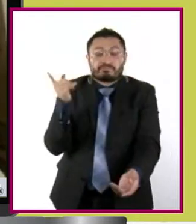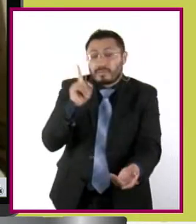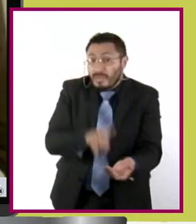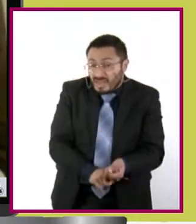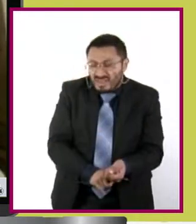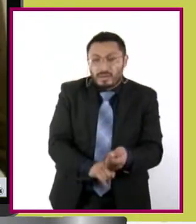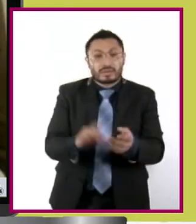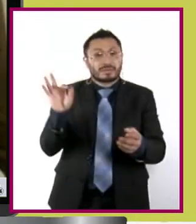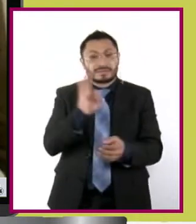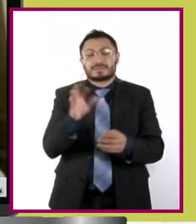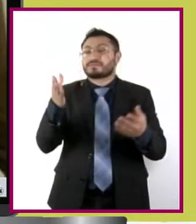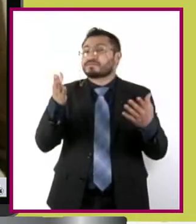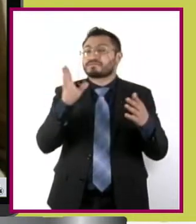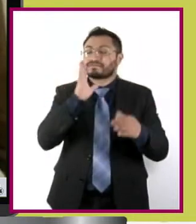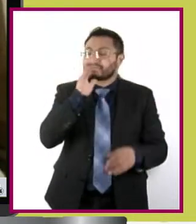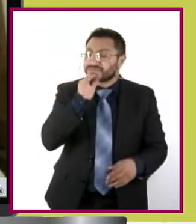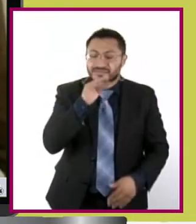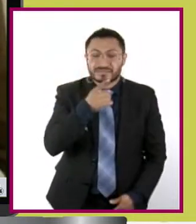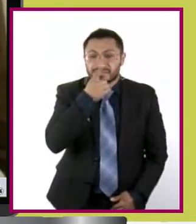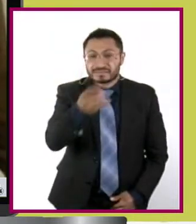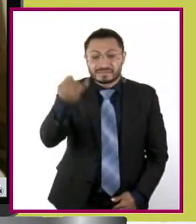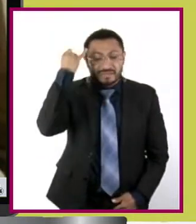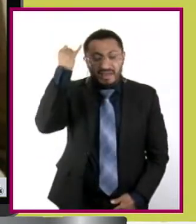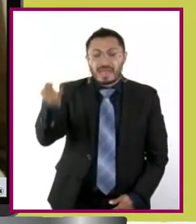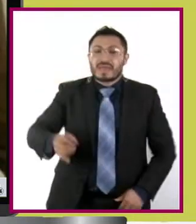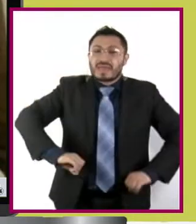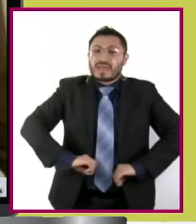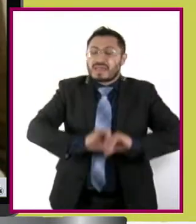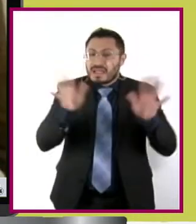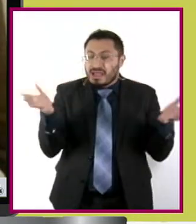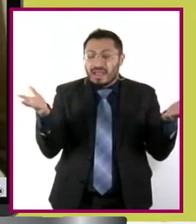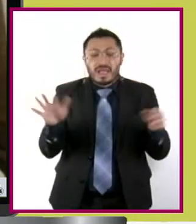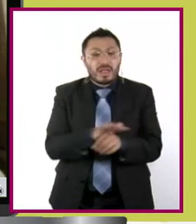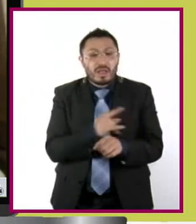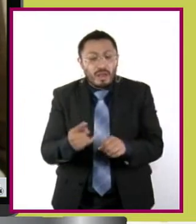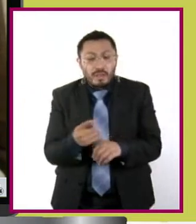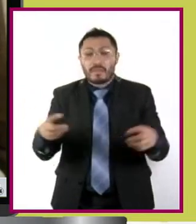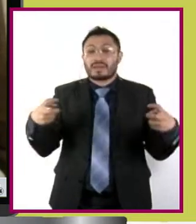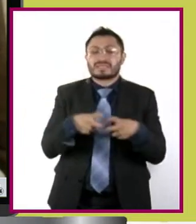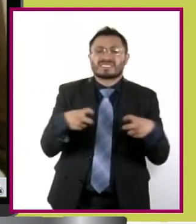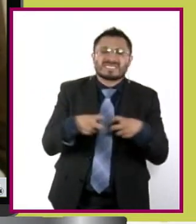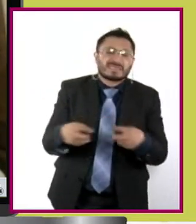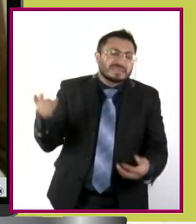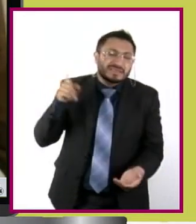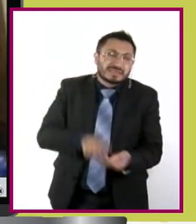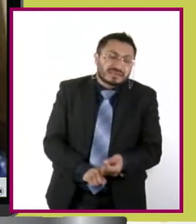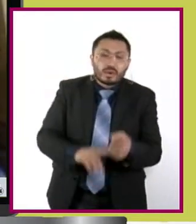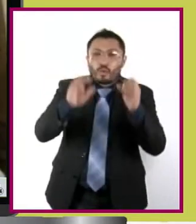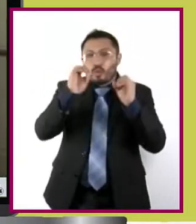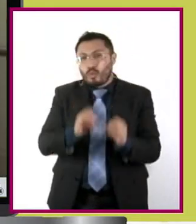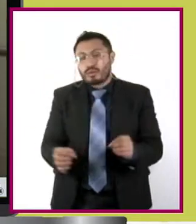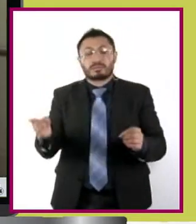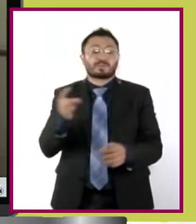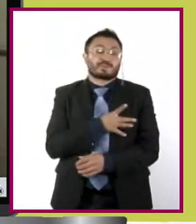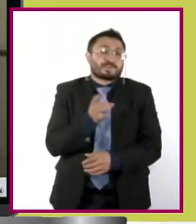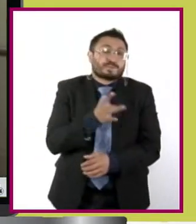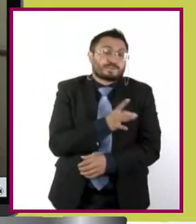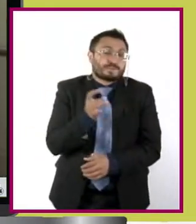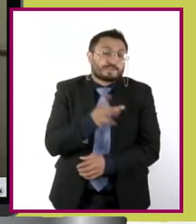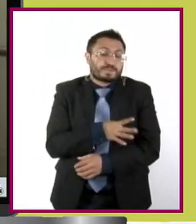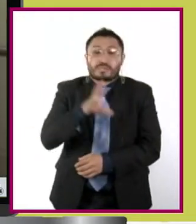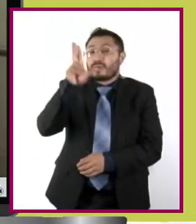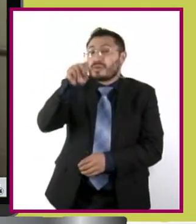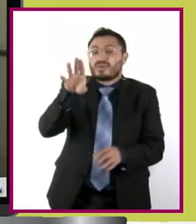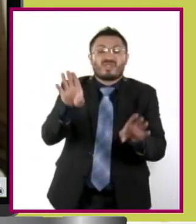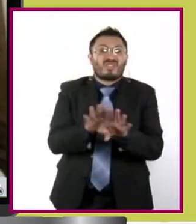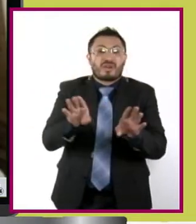no podamos expresar nuestras ideas claramente porque los nervios nos invaden o porque tenemos miedo, que no permite